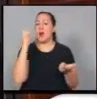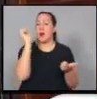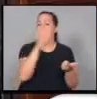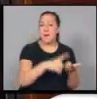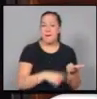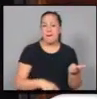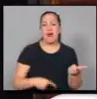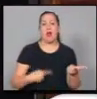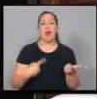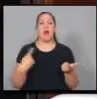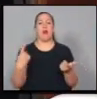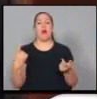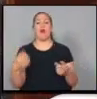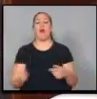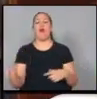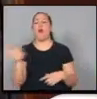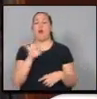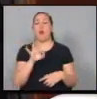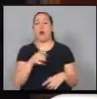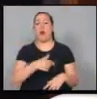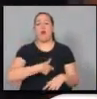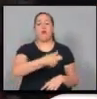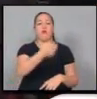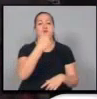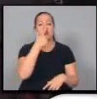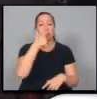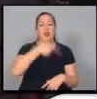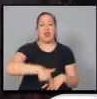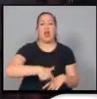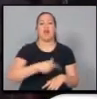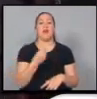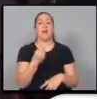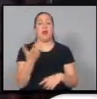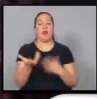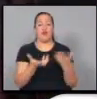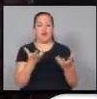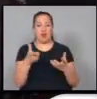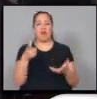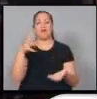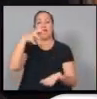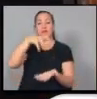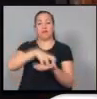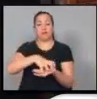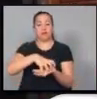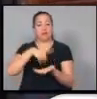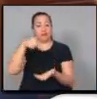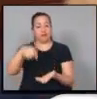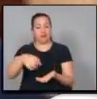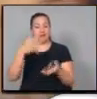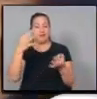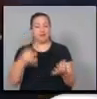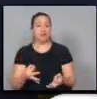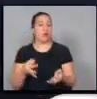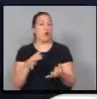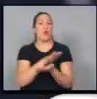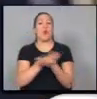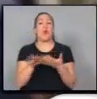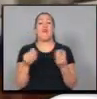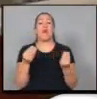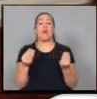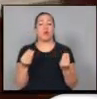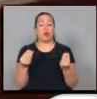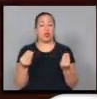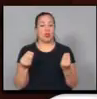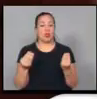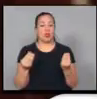caso, rociados con nafta para prender fuego. Y estamos en el destacamento, que es un destacamento relativamente nuevo. ¿Por qué? Porque